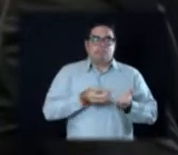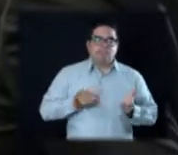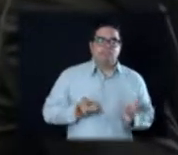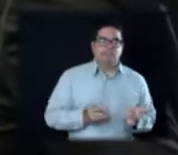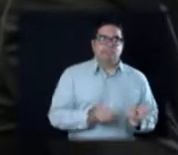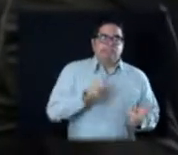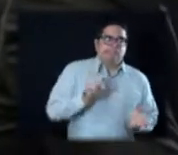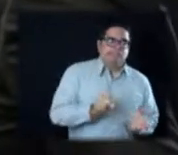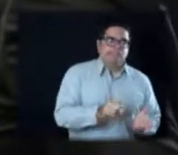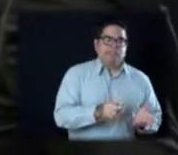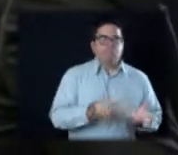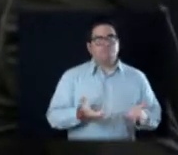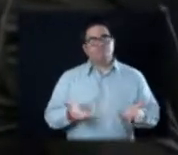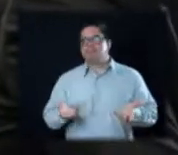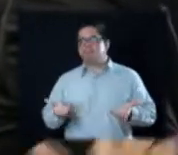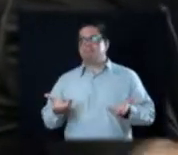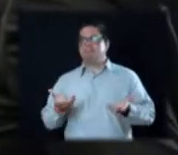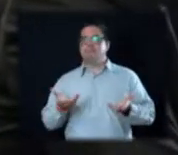hay una